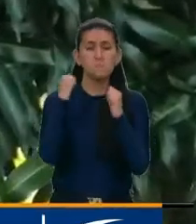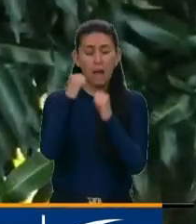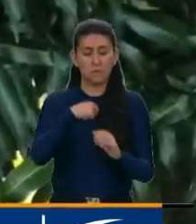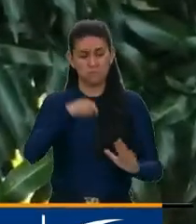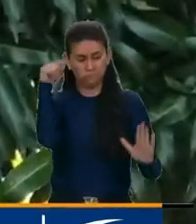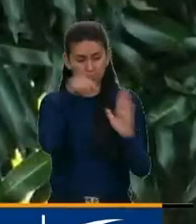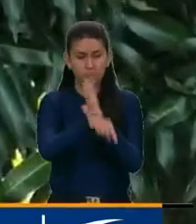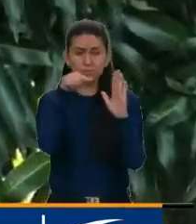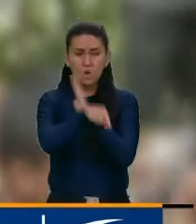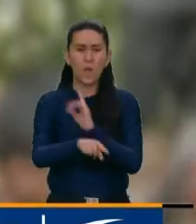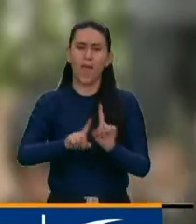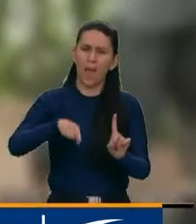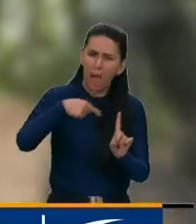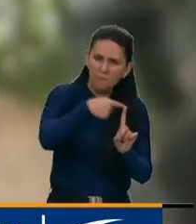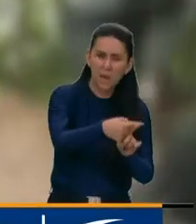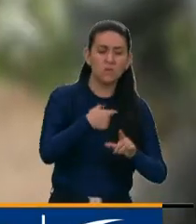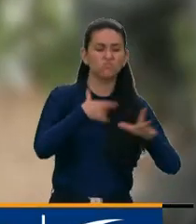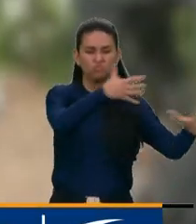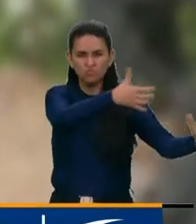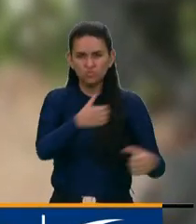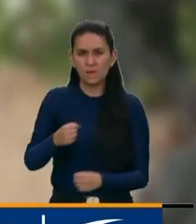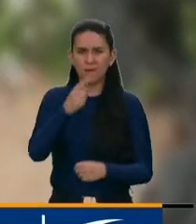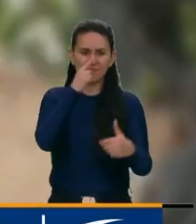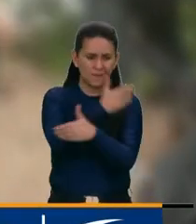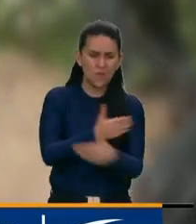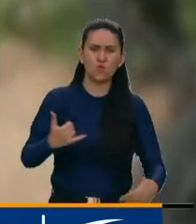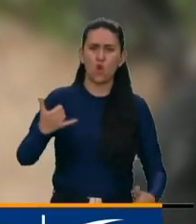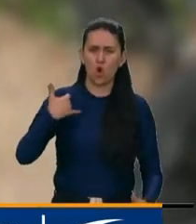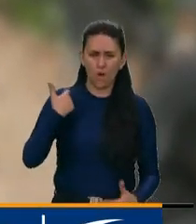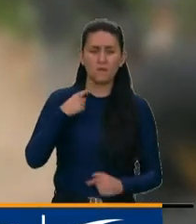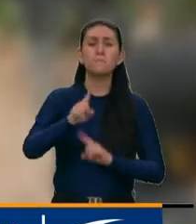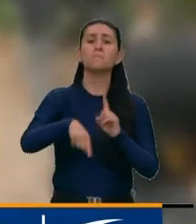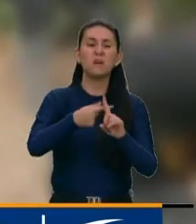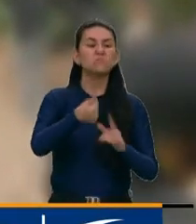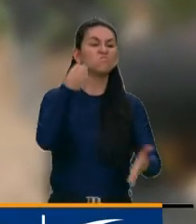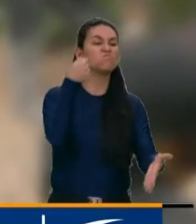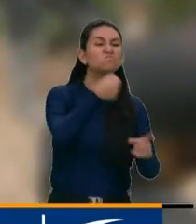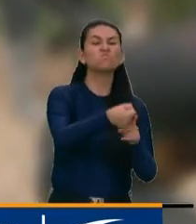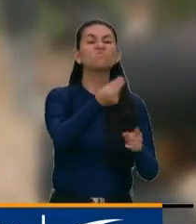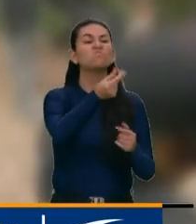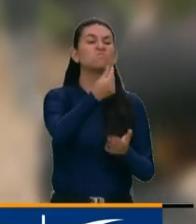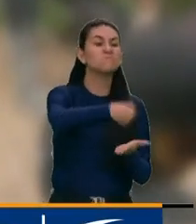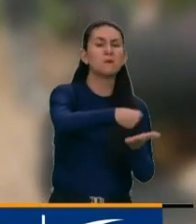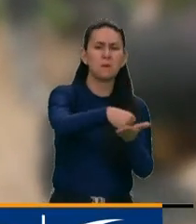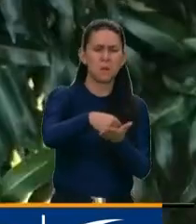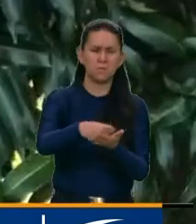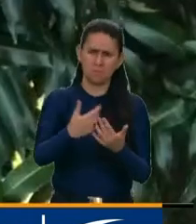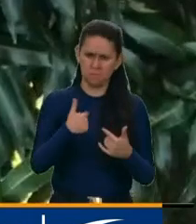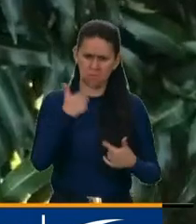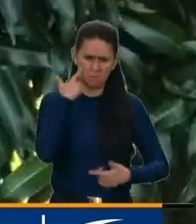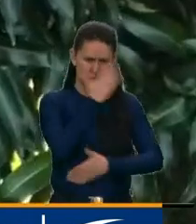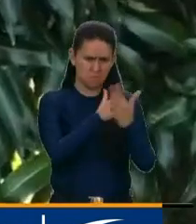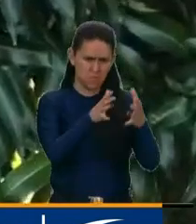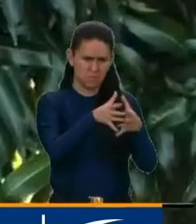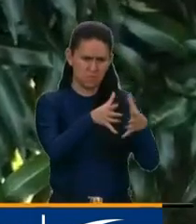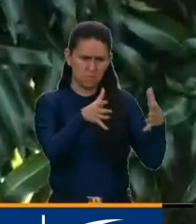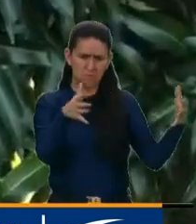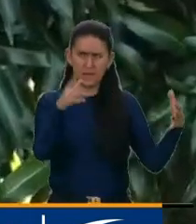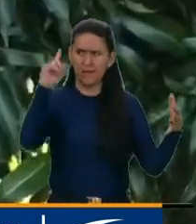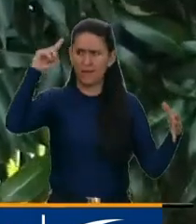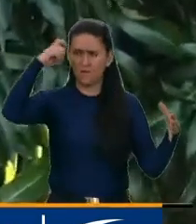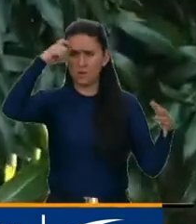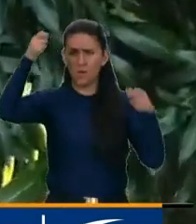asesinatos, amenazas, reclutamiento de niños y sumados a la extorsión indican que el gobierno nacional y el Estado colombiano